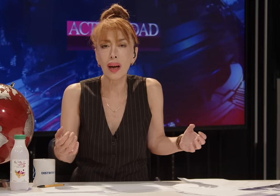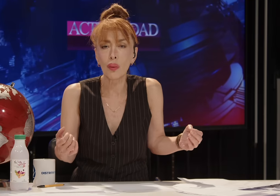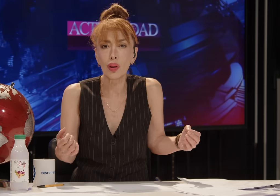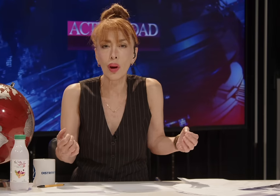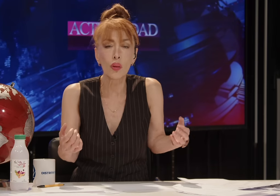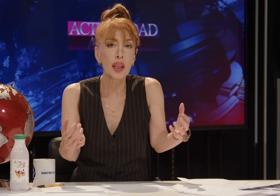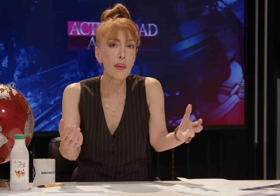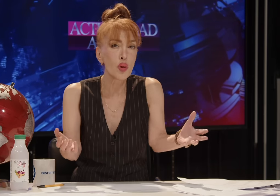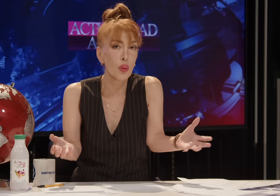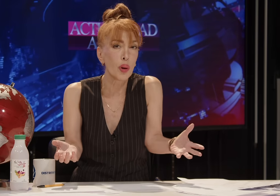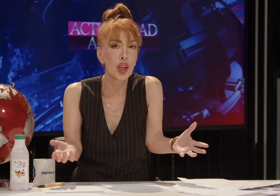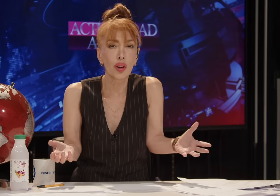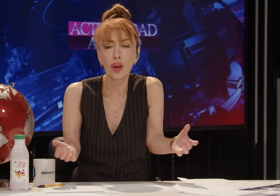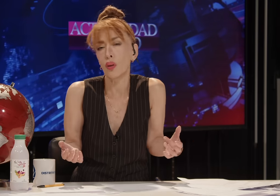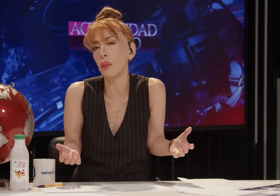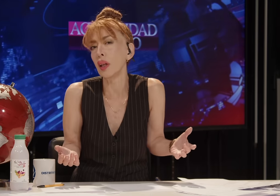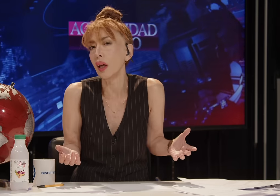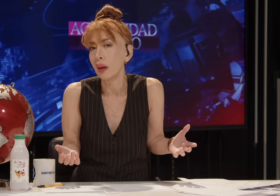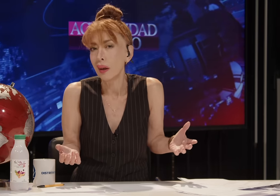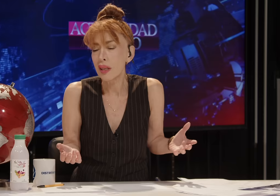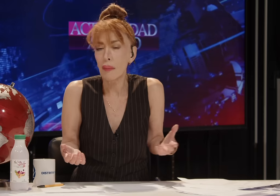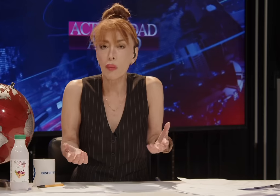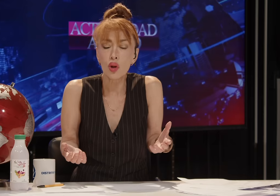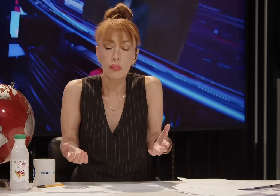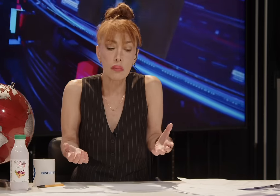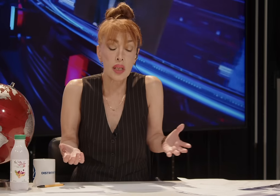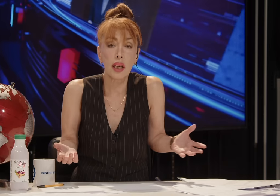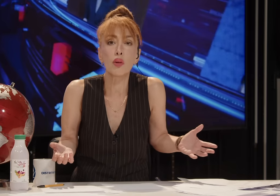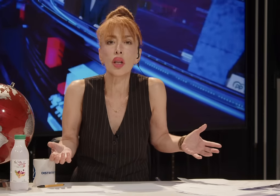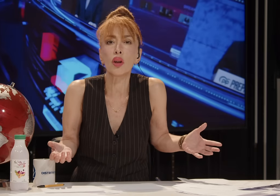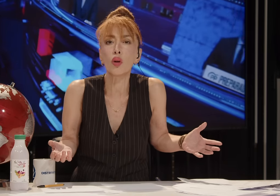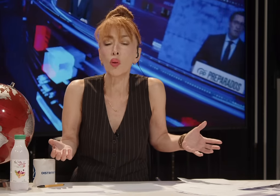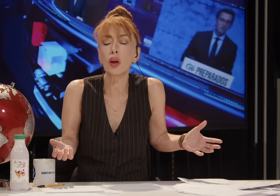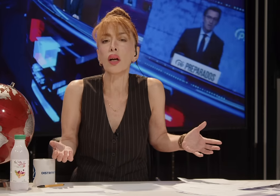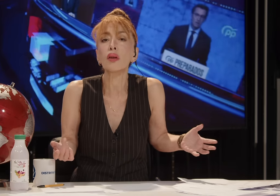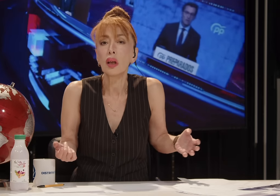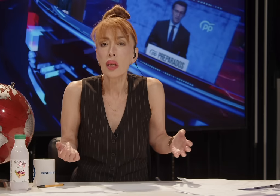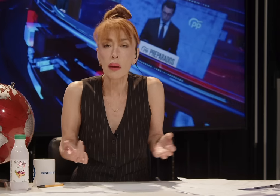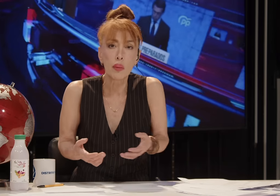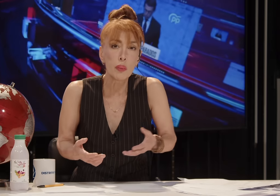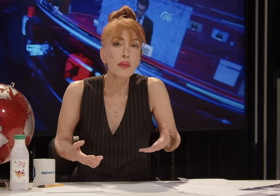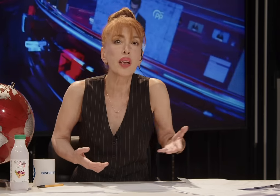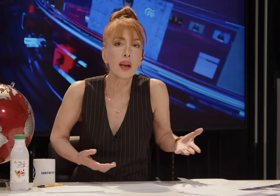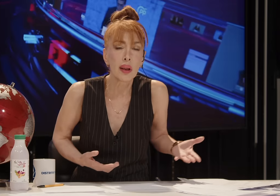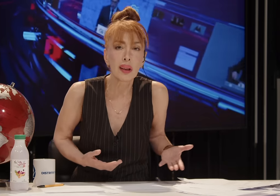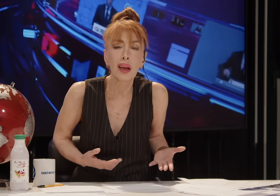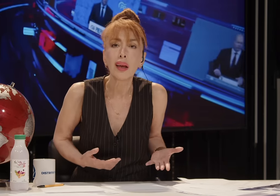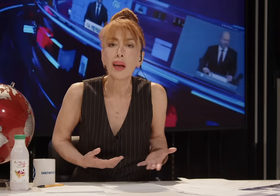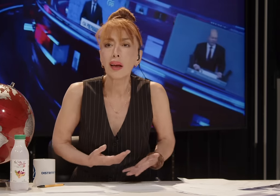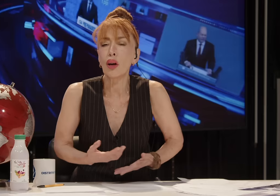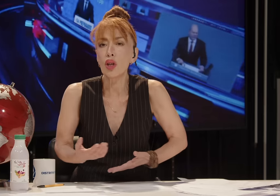a cuando acometemos un proyecto naturalmente sabemos si tenemos sentido común claro sabemos